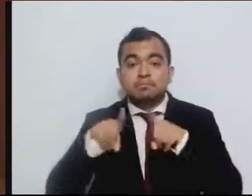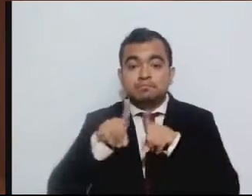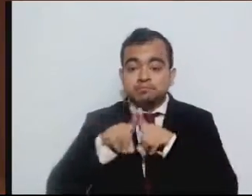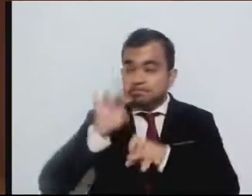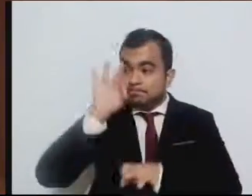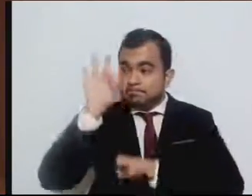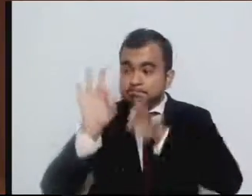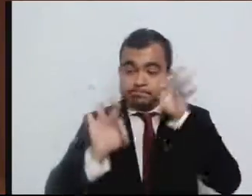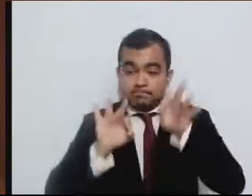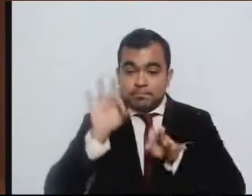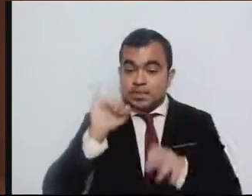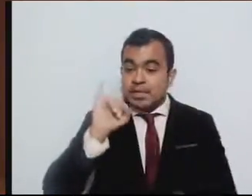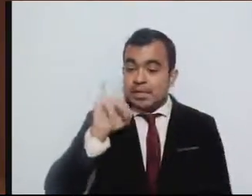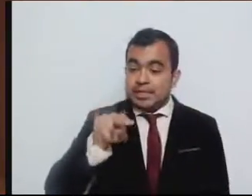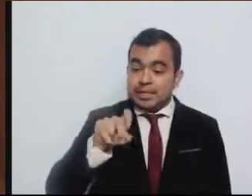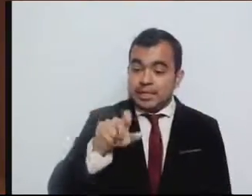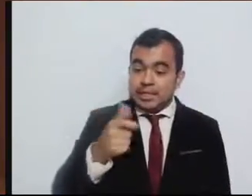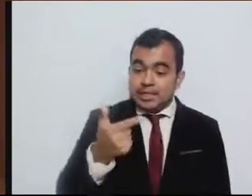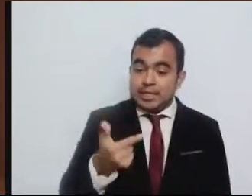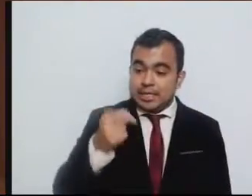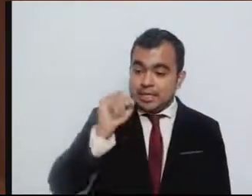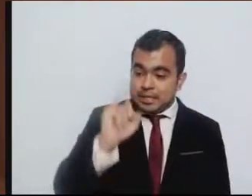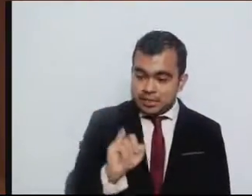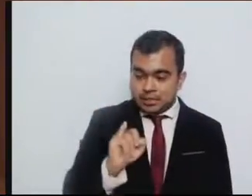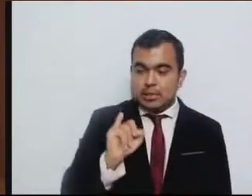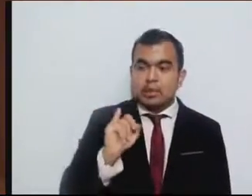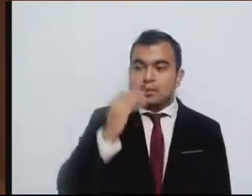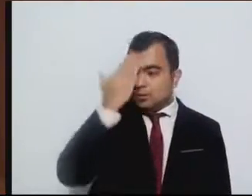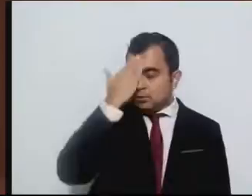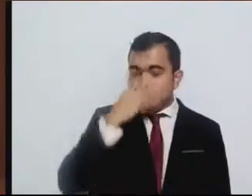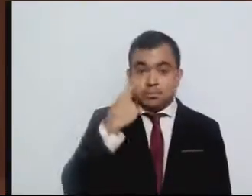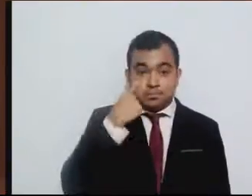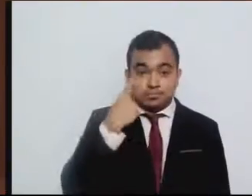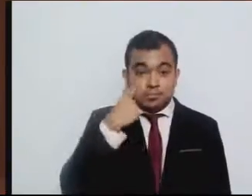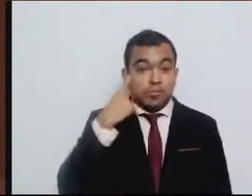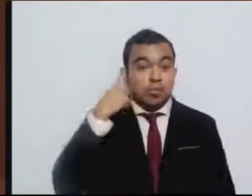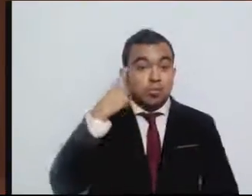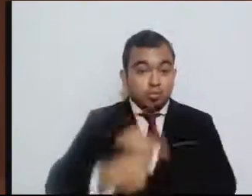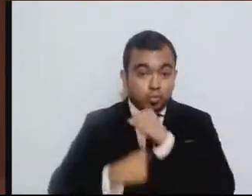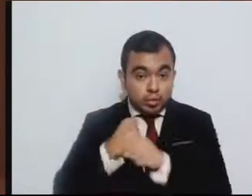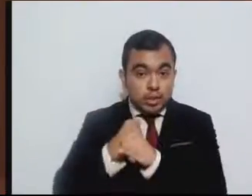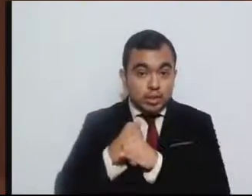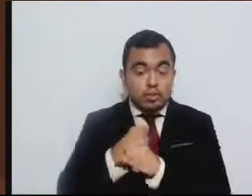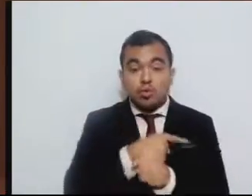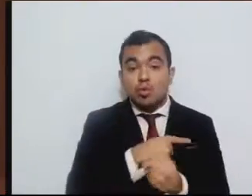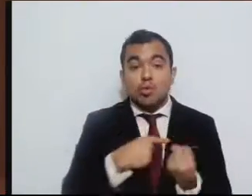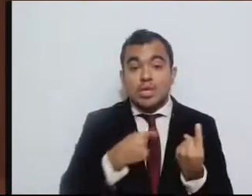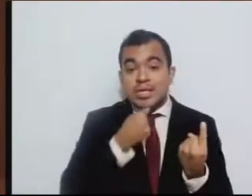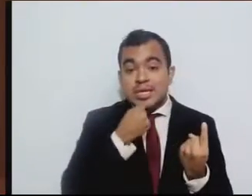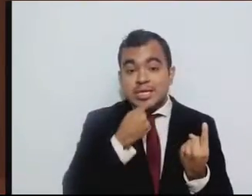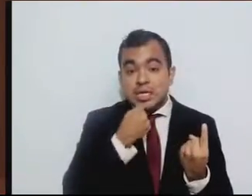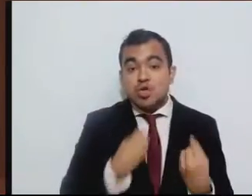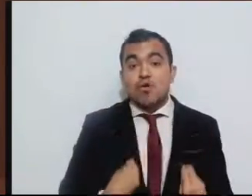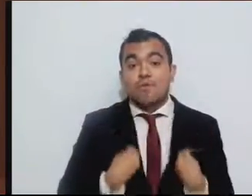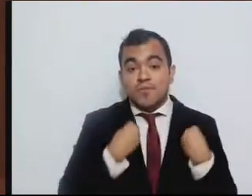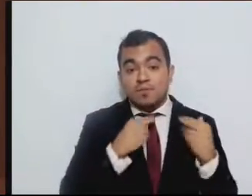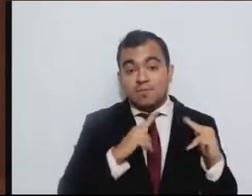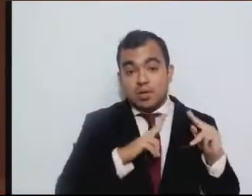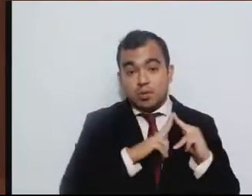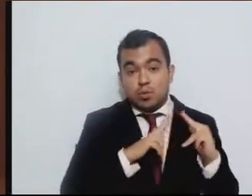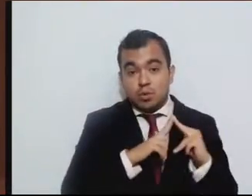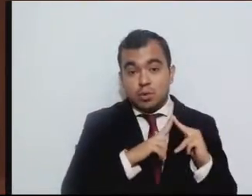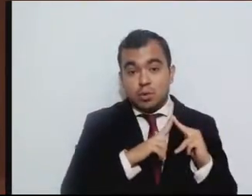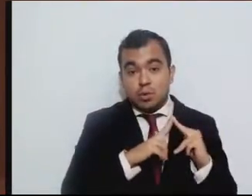y Geografía, INEGI, es sabido que por cada año que un niño vive en una institución, se pierden